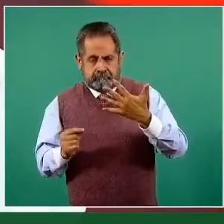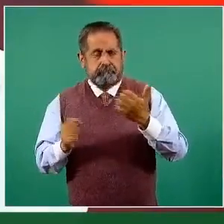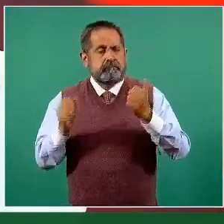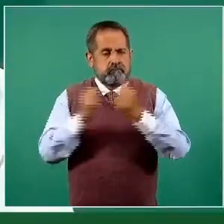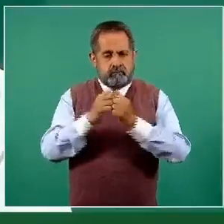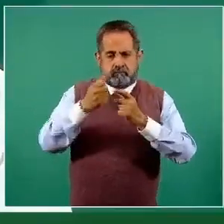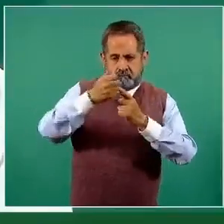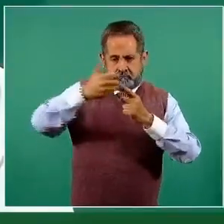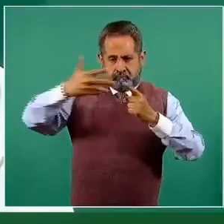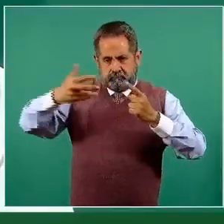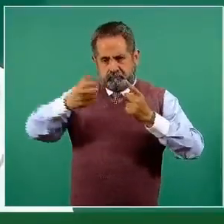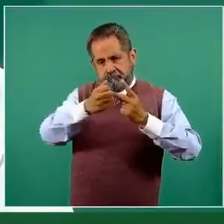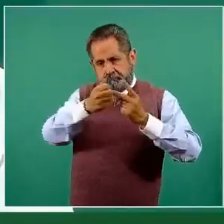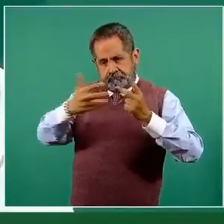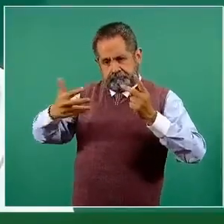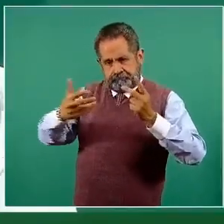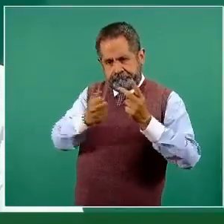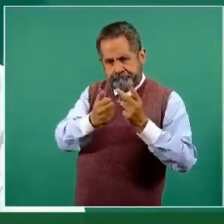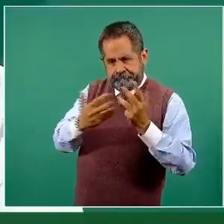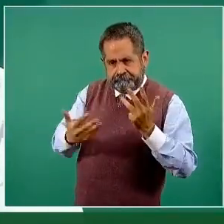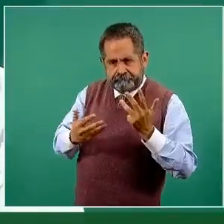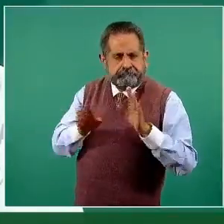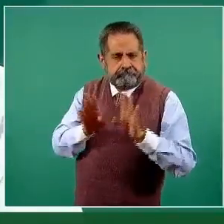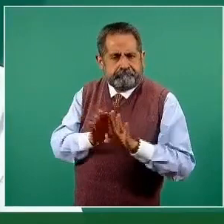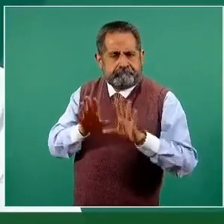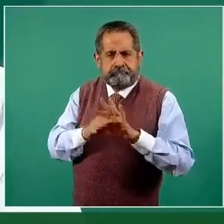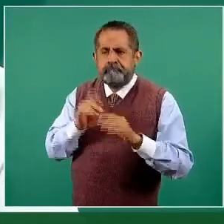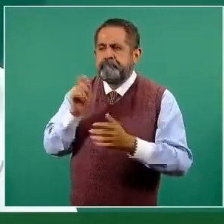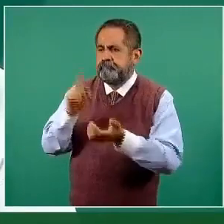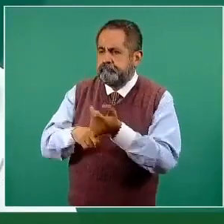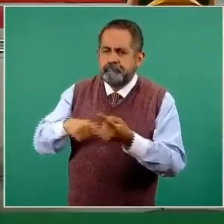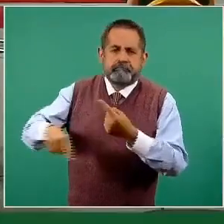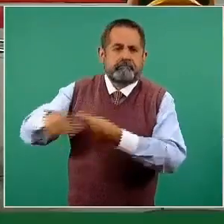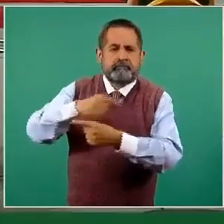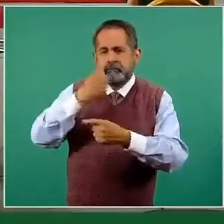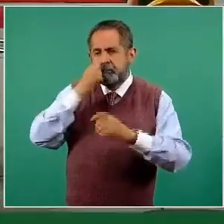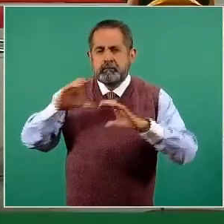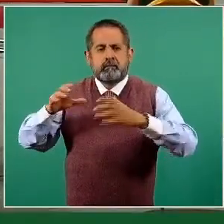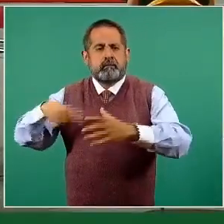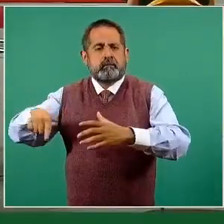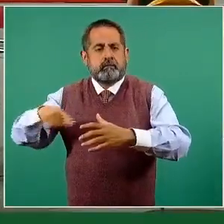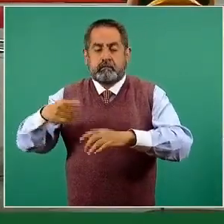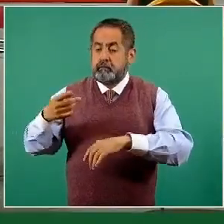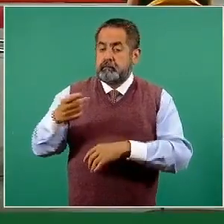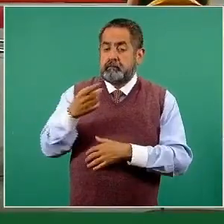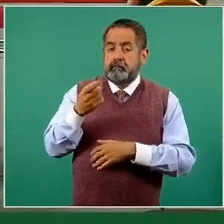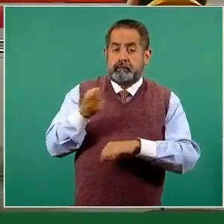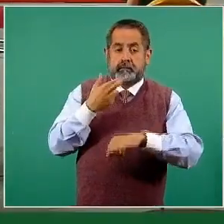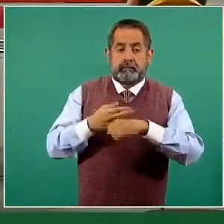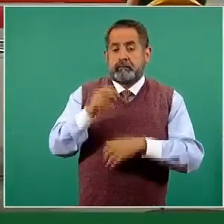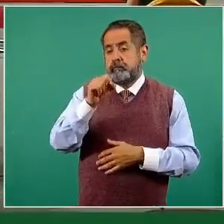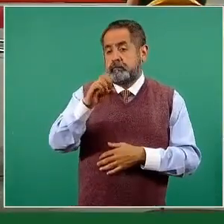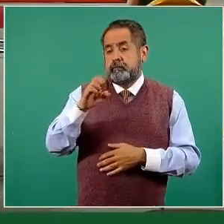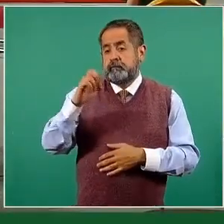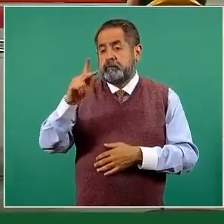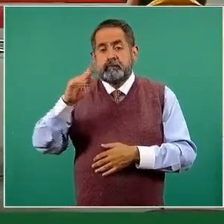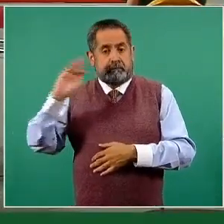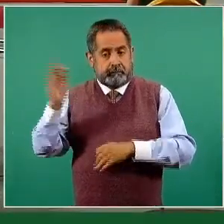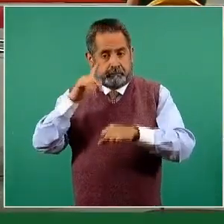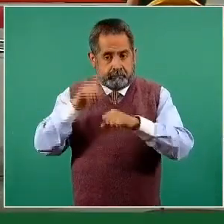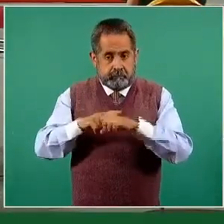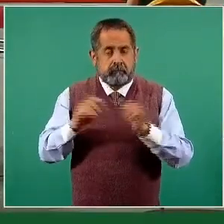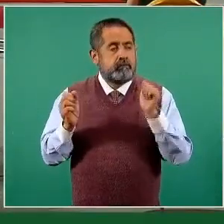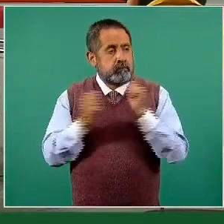medidas específicas sobre el comportamiento de la comunidad escolar, y la Secretaría de Educación Pública Federal y